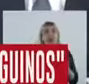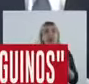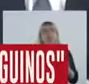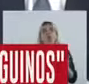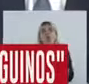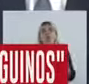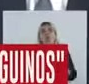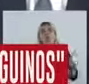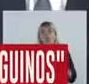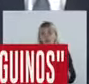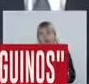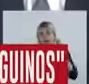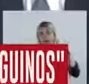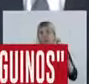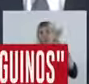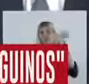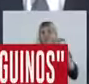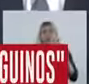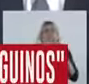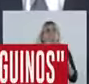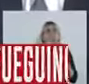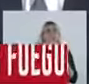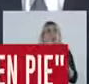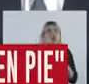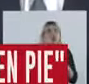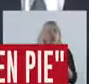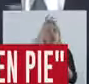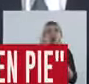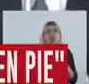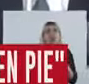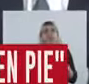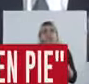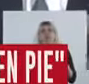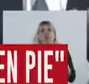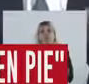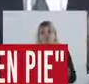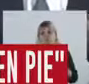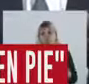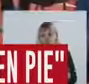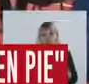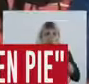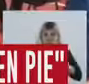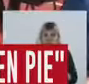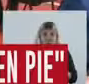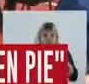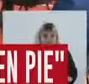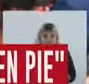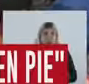12.500 millones de dólares, que es el compromiso que tomó el gobierno que me precedió.